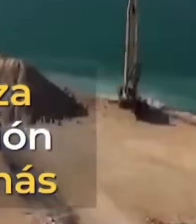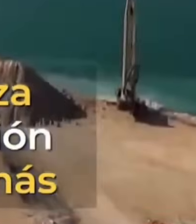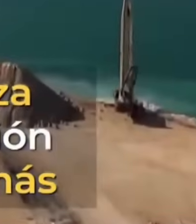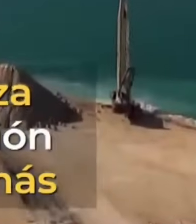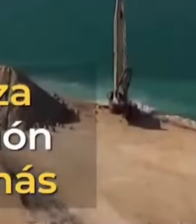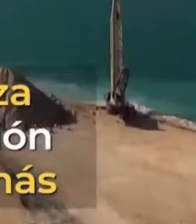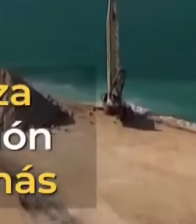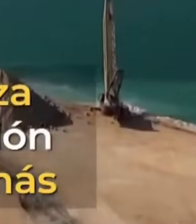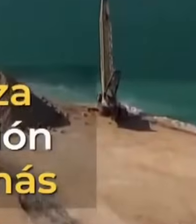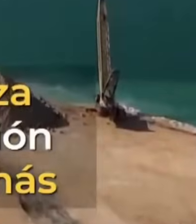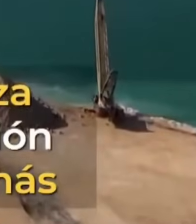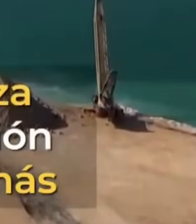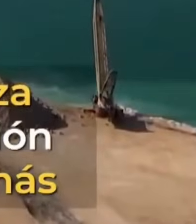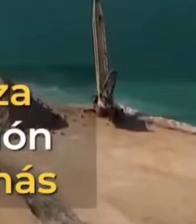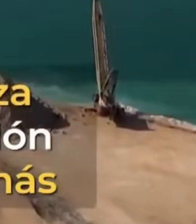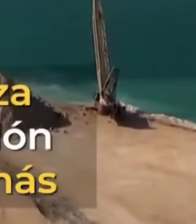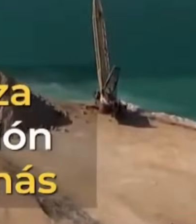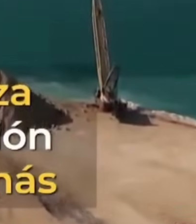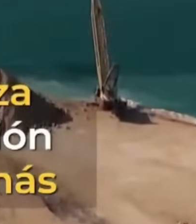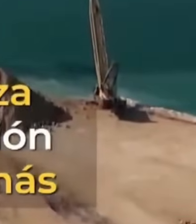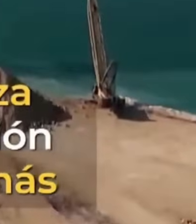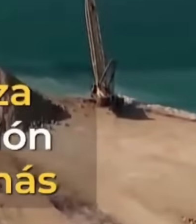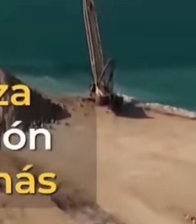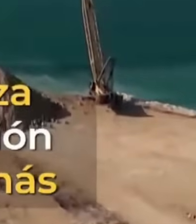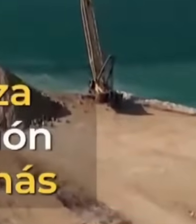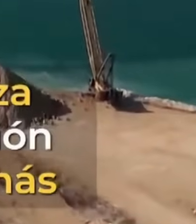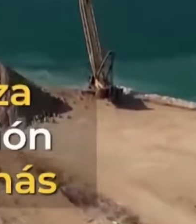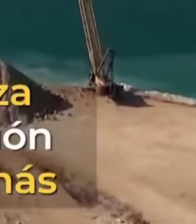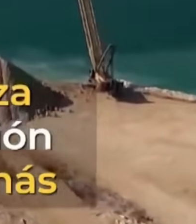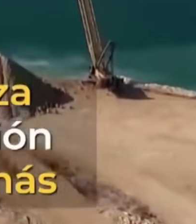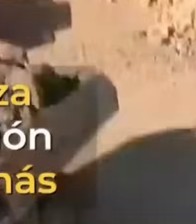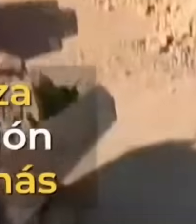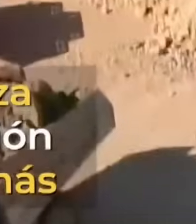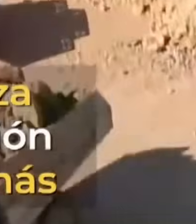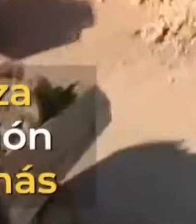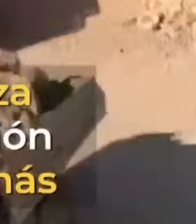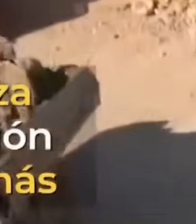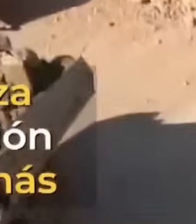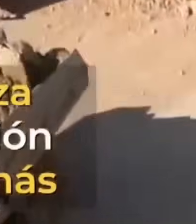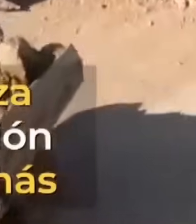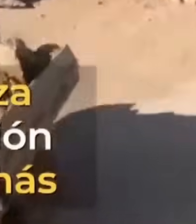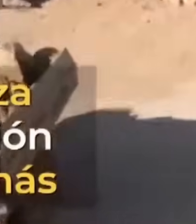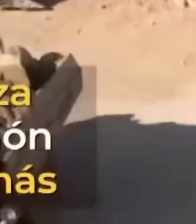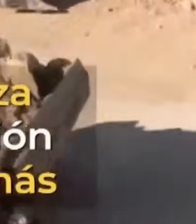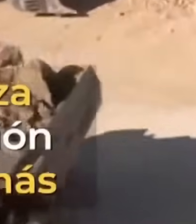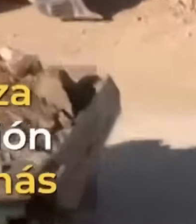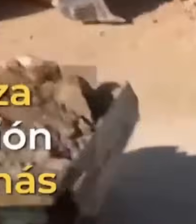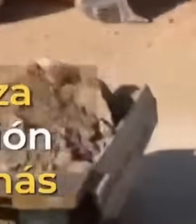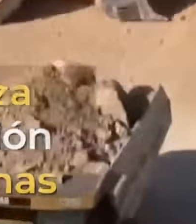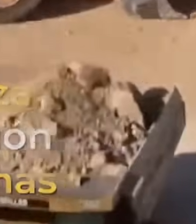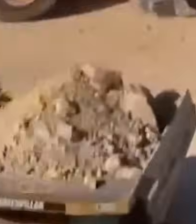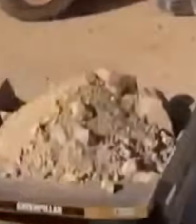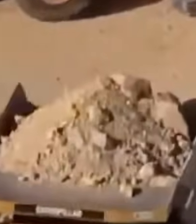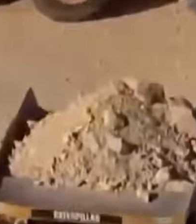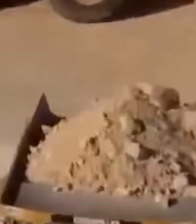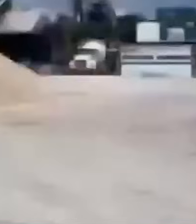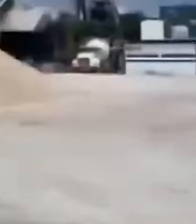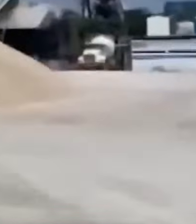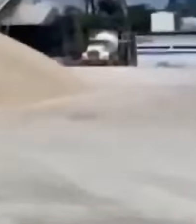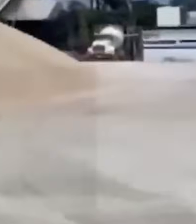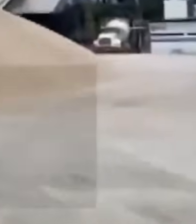roca caliza por debajo del manto freático en los mismos predios. Tras varias visitas de inspección realizadas por la Profepa